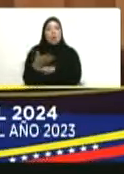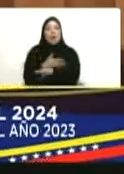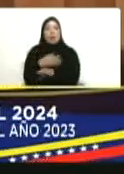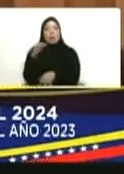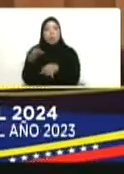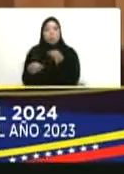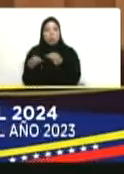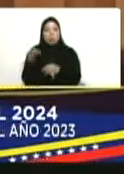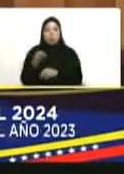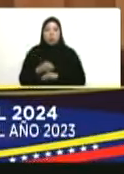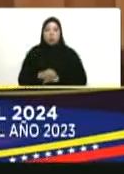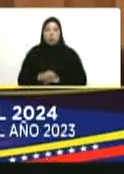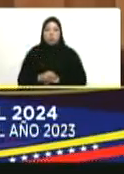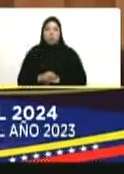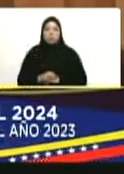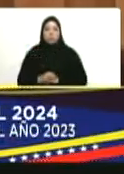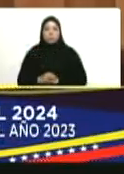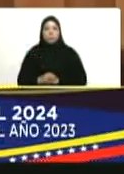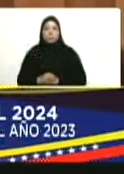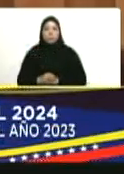Legítimo.